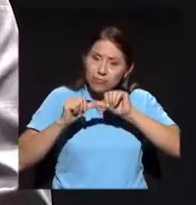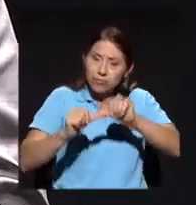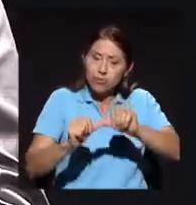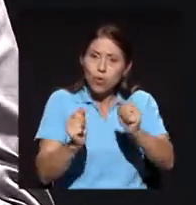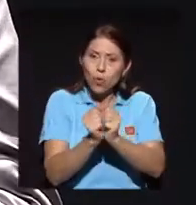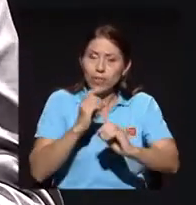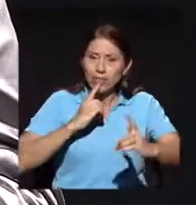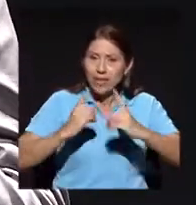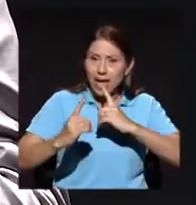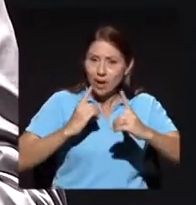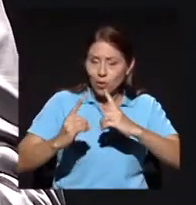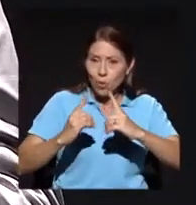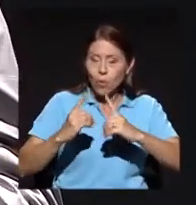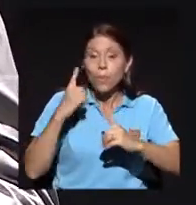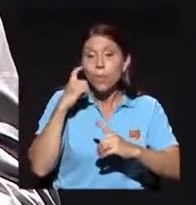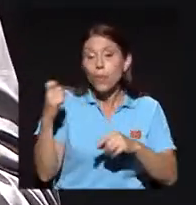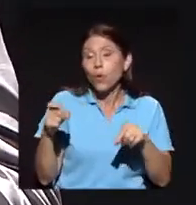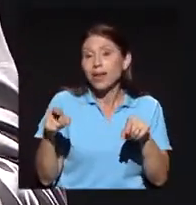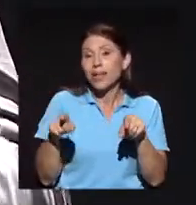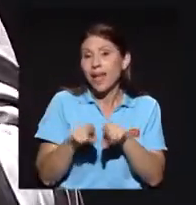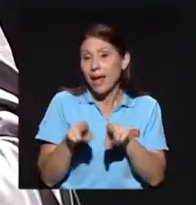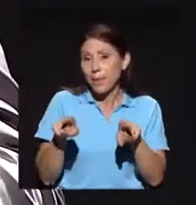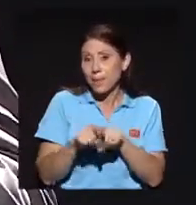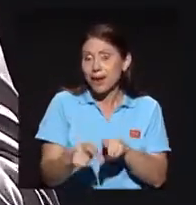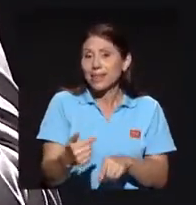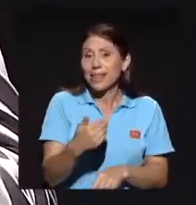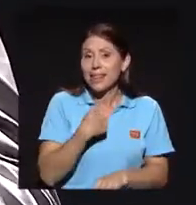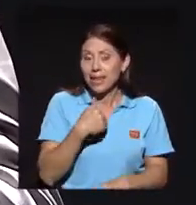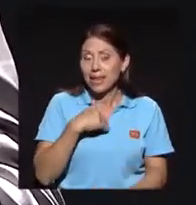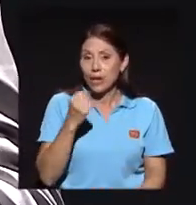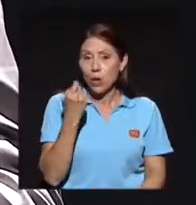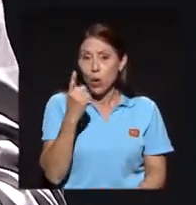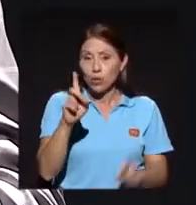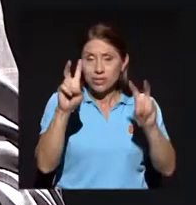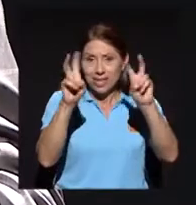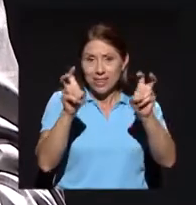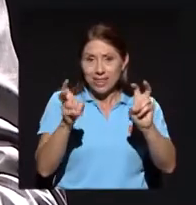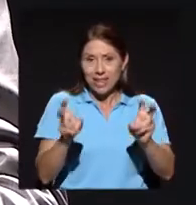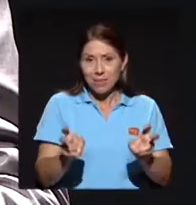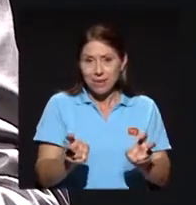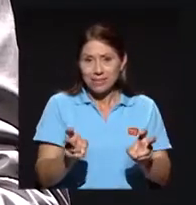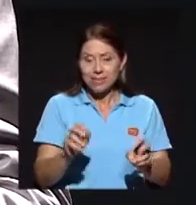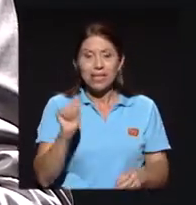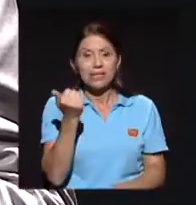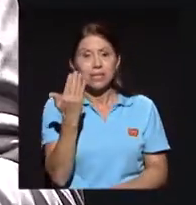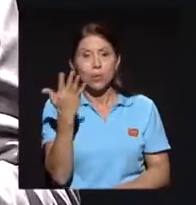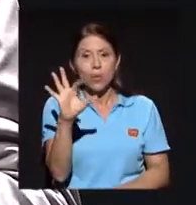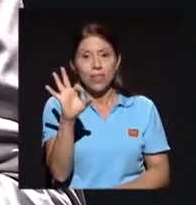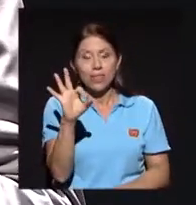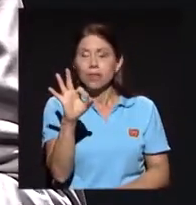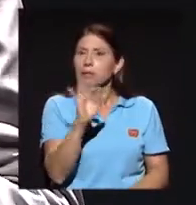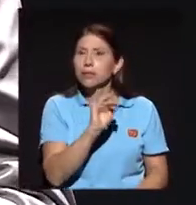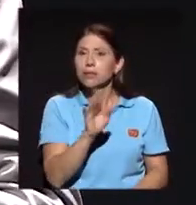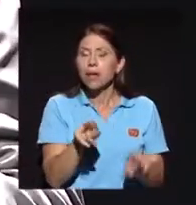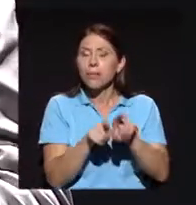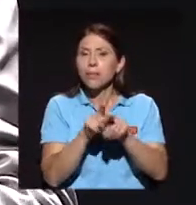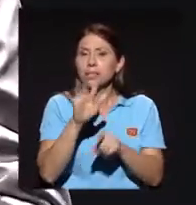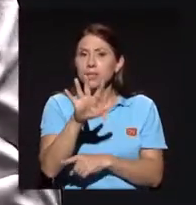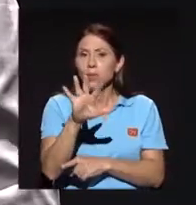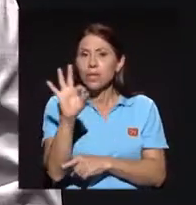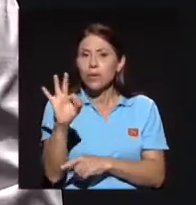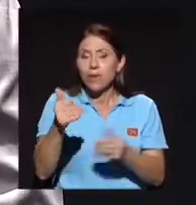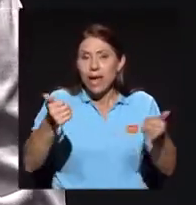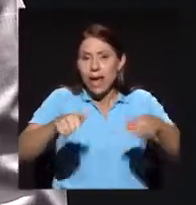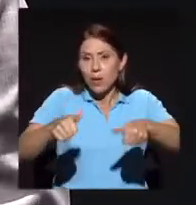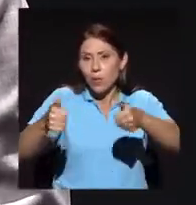porque fíjate que aparte de tener los 11 temas los 59 acuerdos que se lograron en primer lugar quedaron muchos